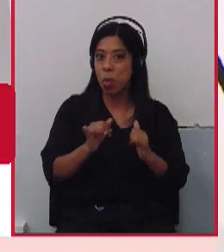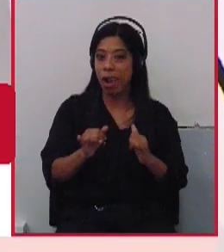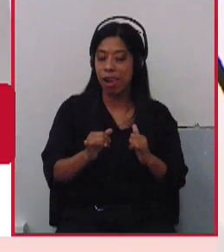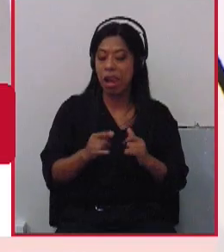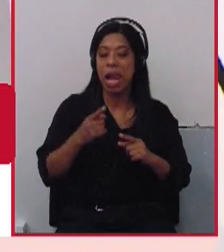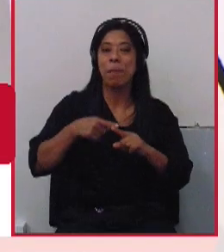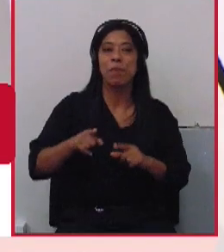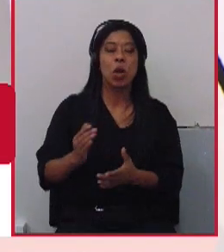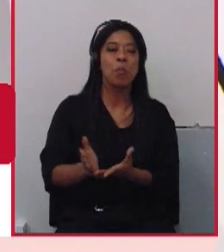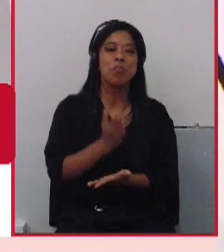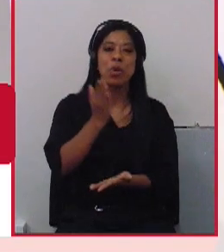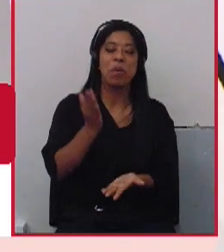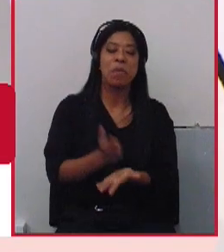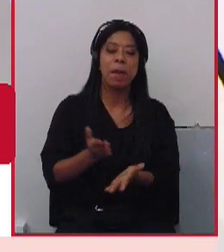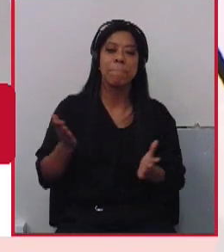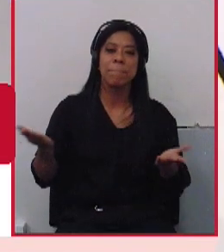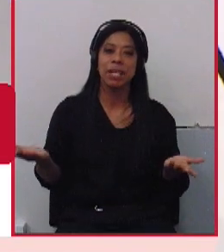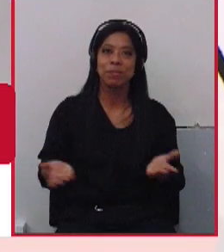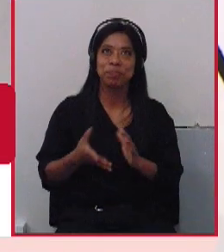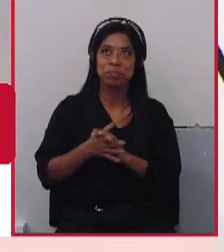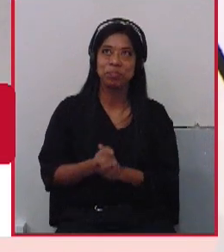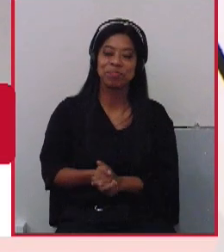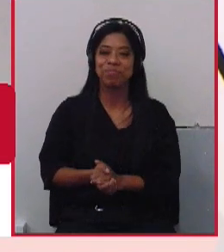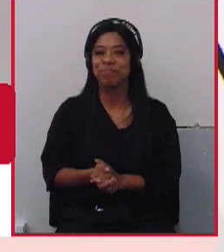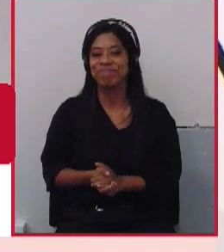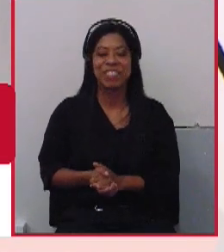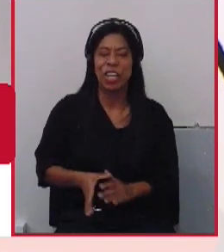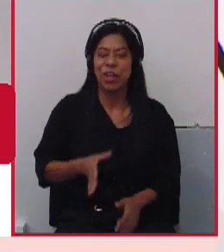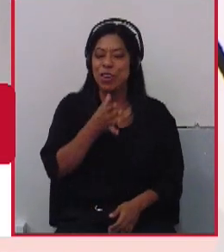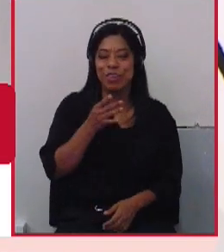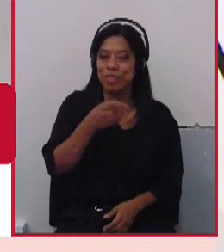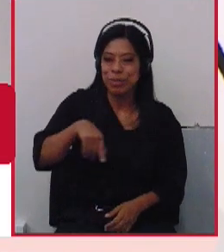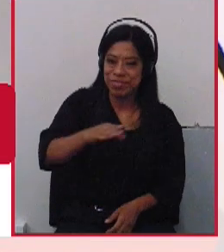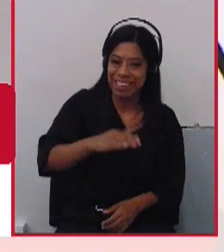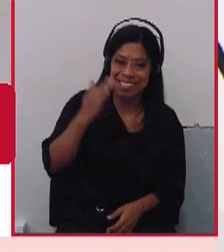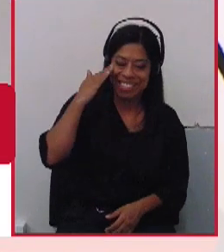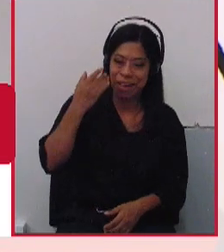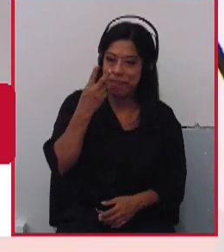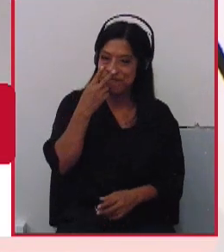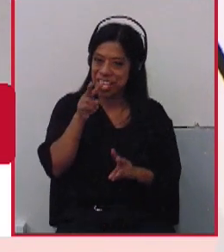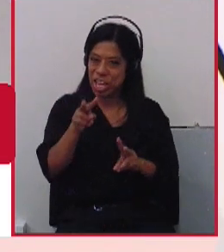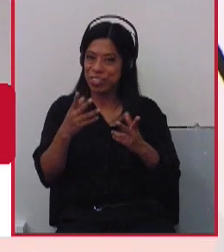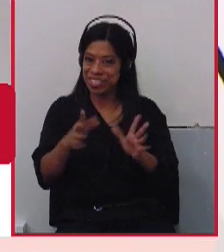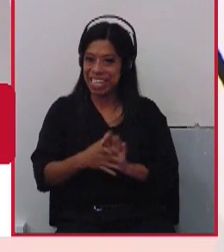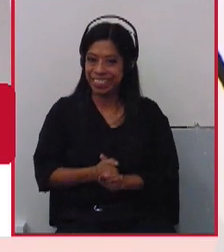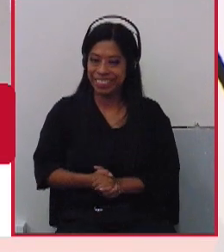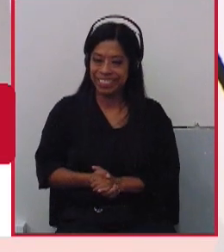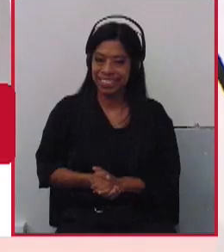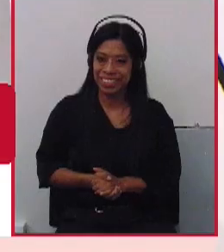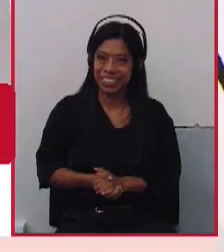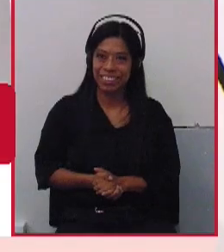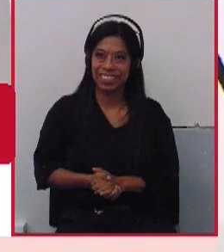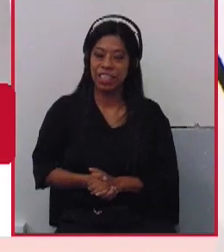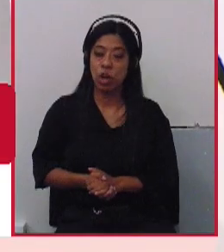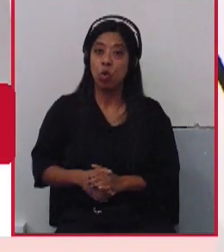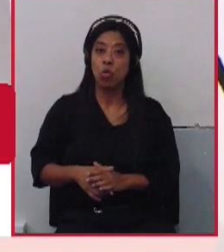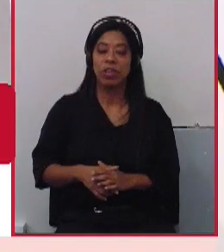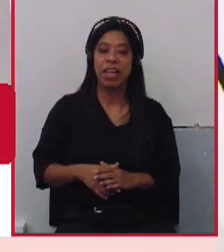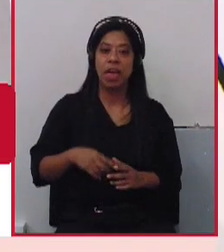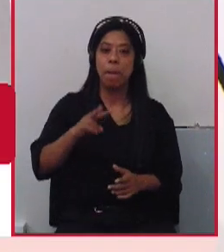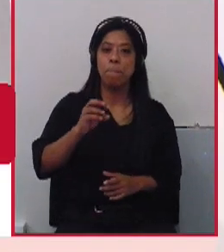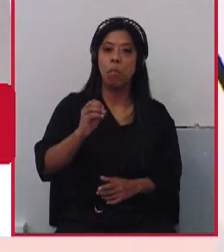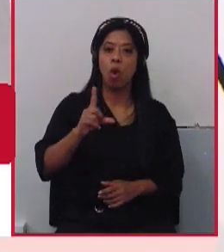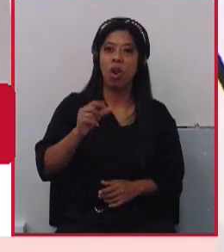Pero era un problema, y no sé si a ustedes han observado, cuando haces la